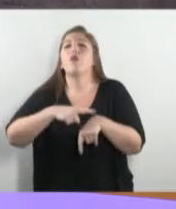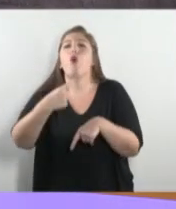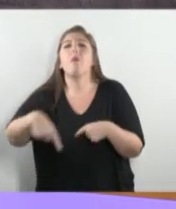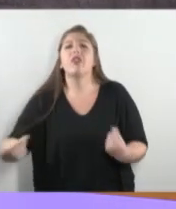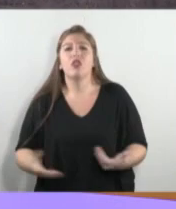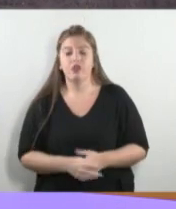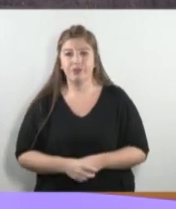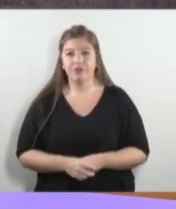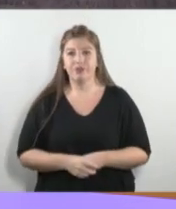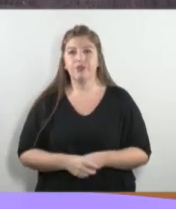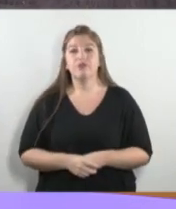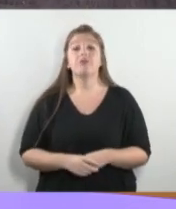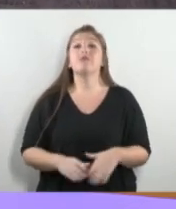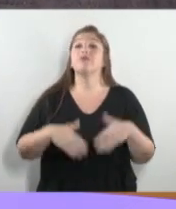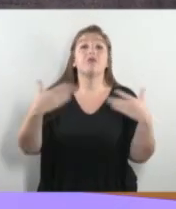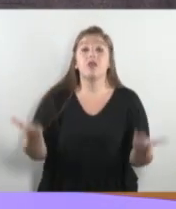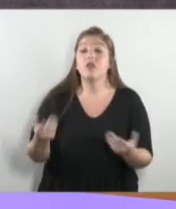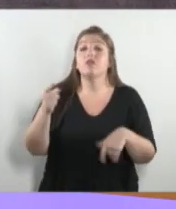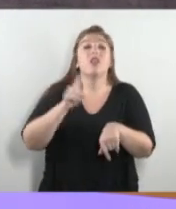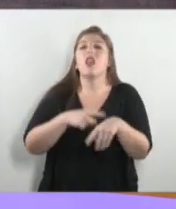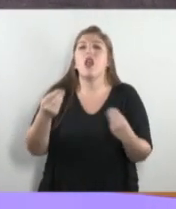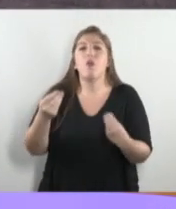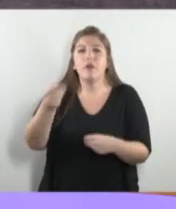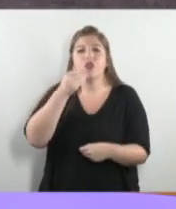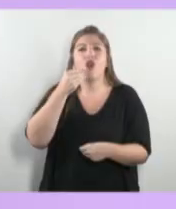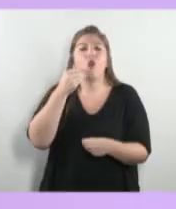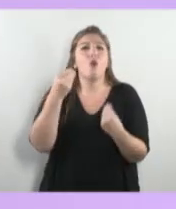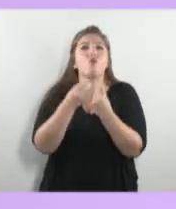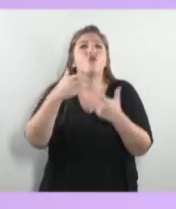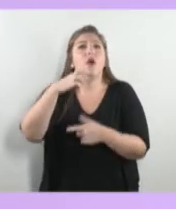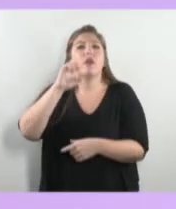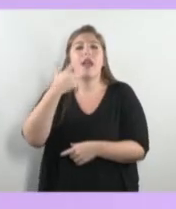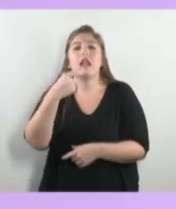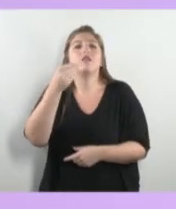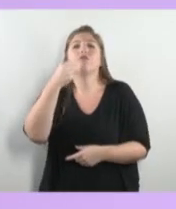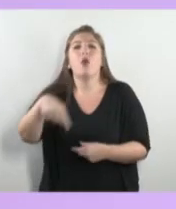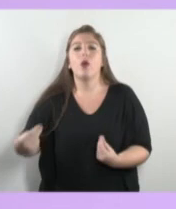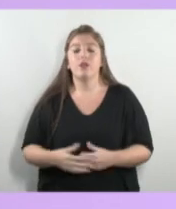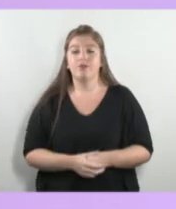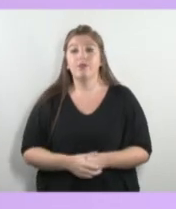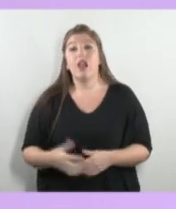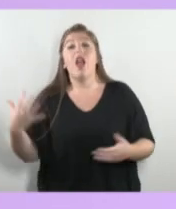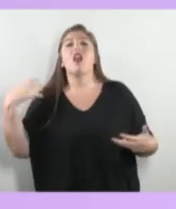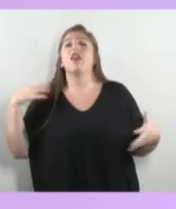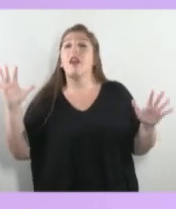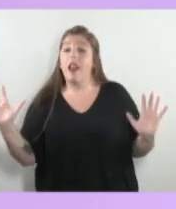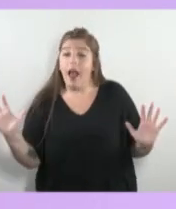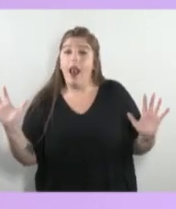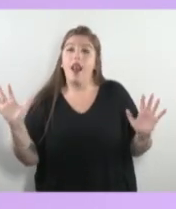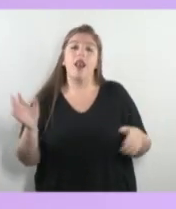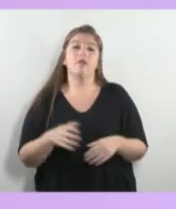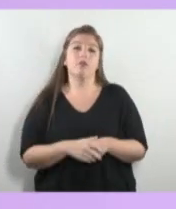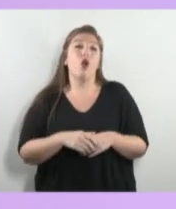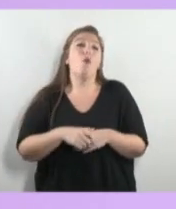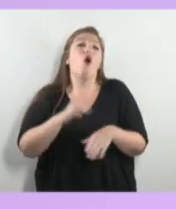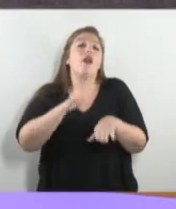¿Cuándo es recomendable entonces el consumo de alimentos con muchas proteínas? En general se sugieren dietas proteicas a